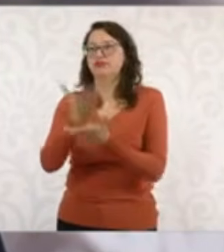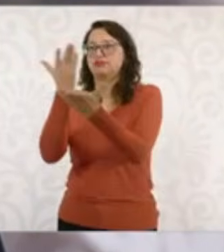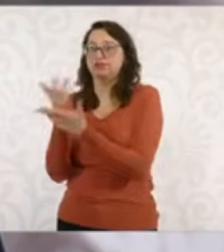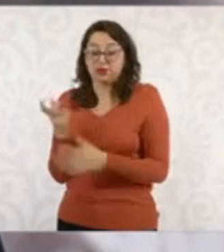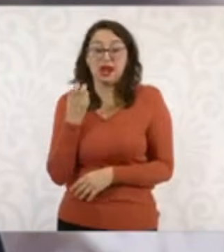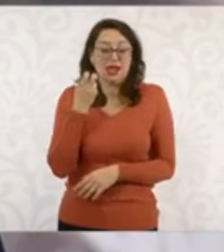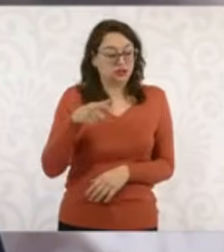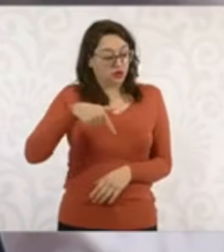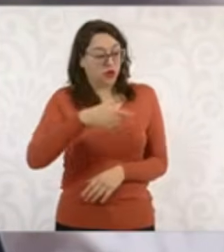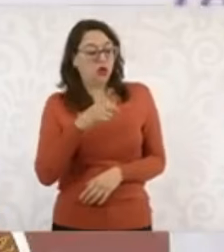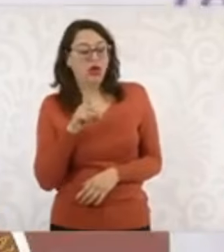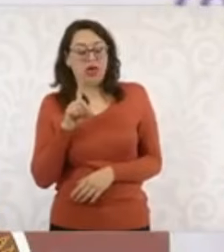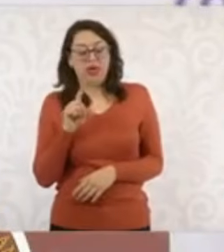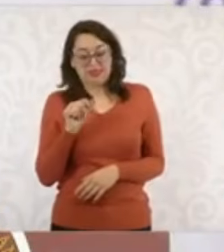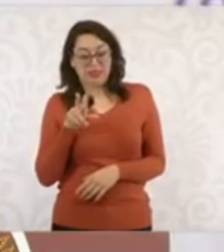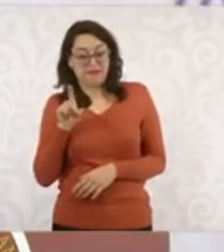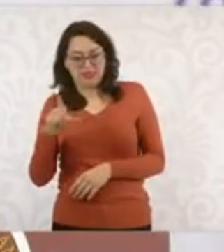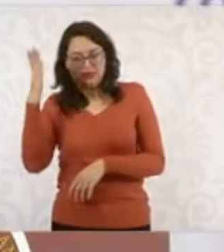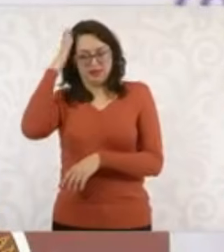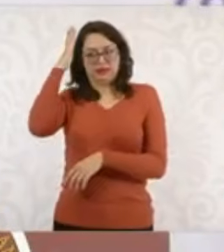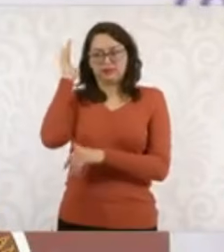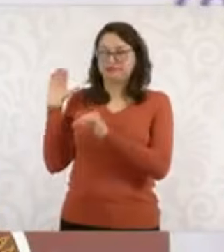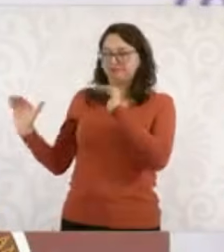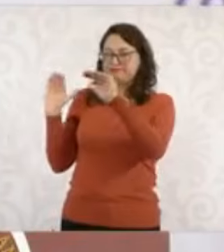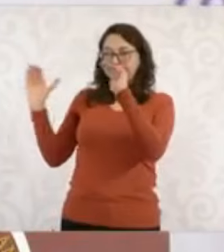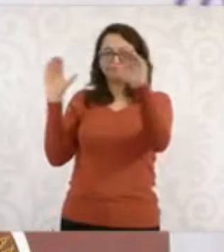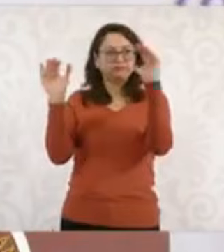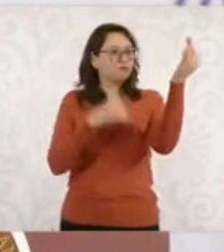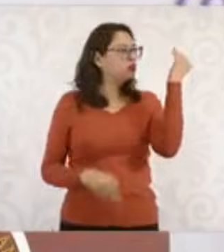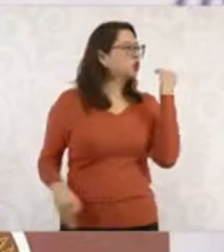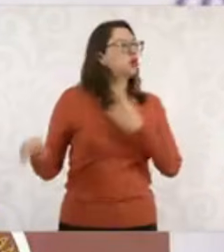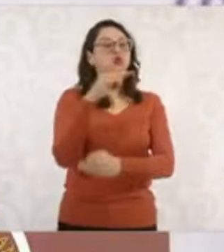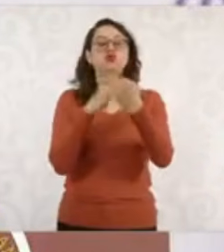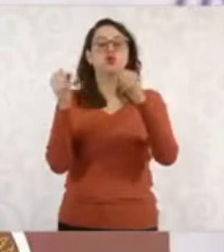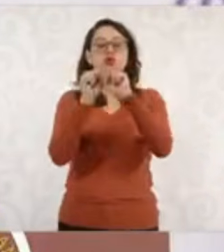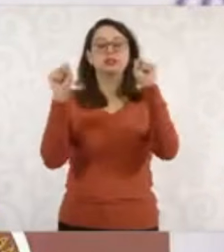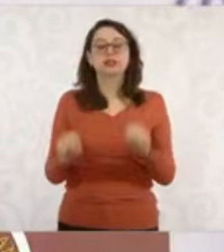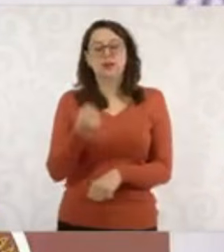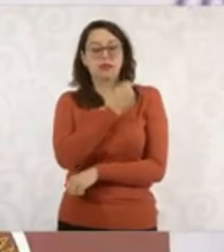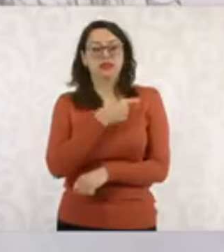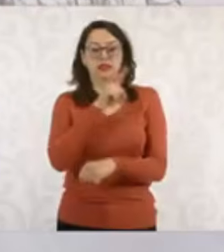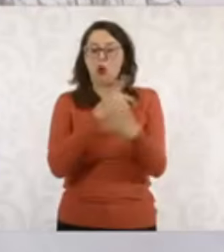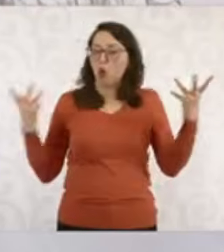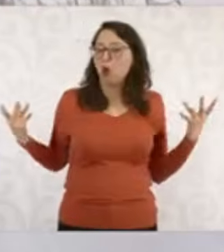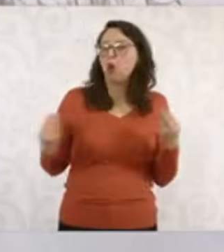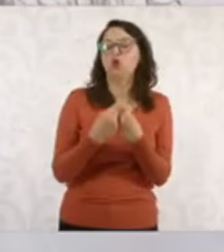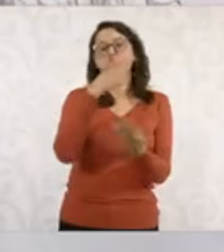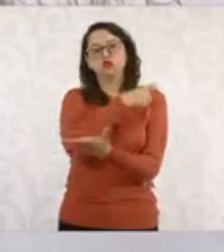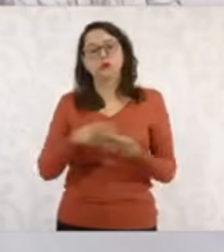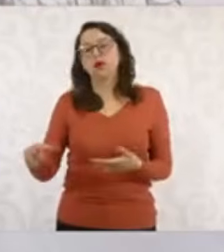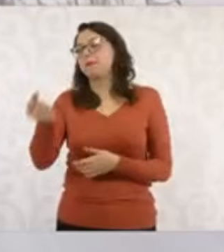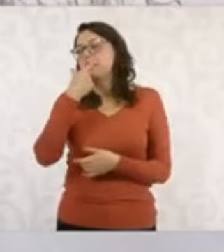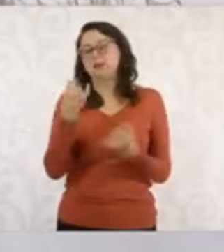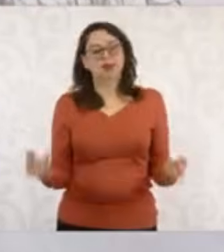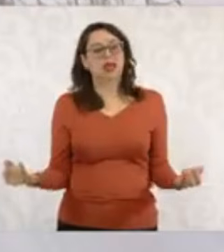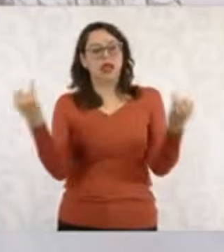todas las instituciones, el IMSS, el ISSSTE, el IMSS Bienestar, los servicios de salud de Pemex, los institutos nacionales de salud, compremos todos los mismos